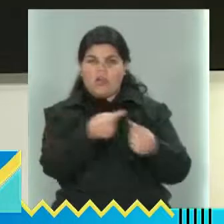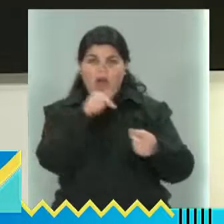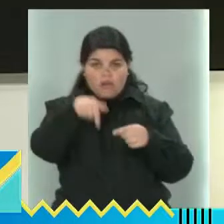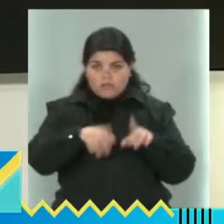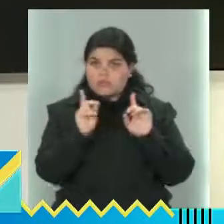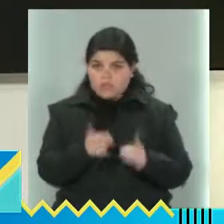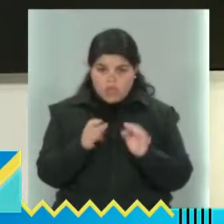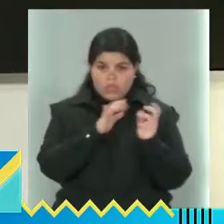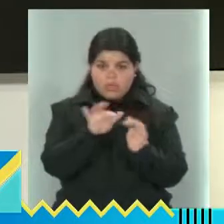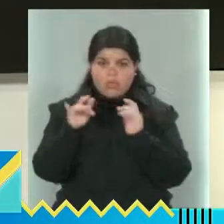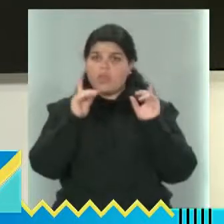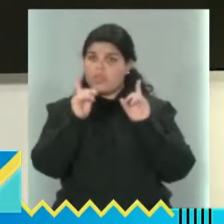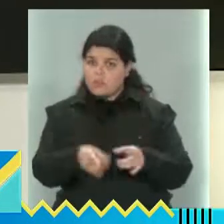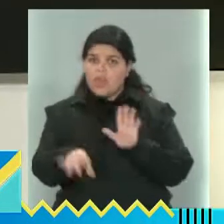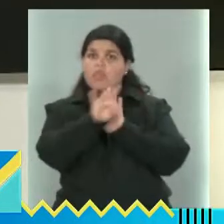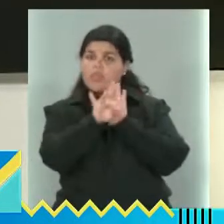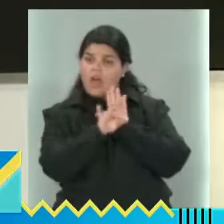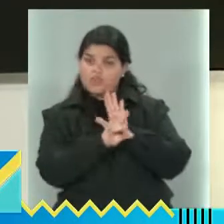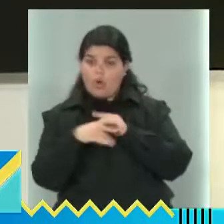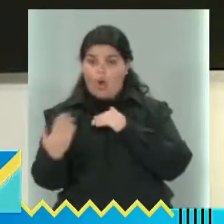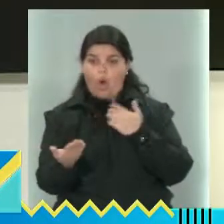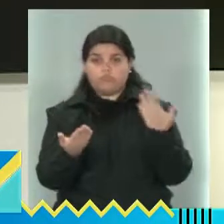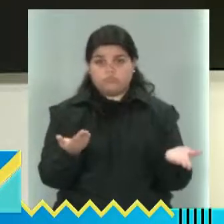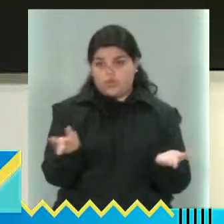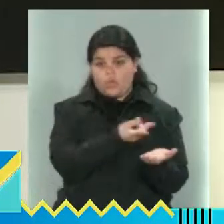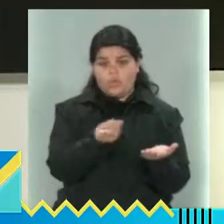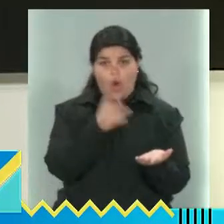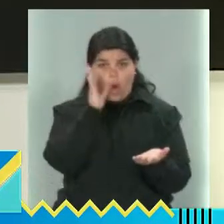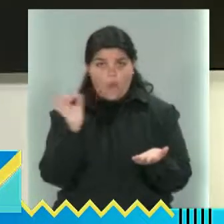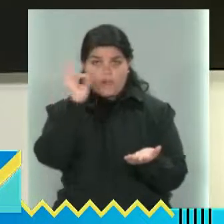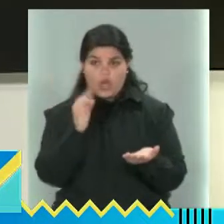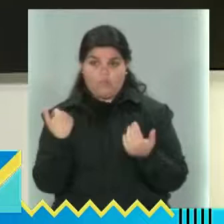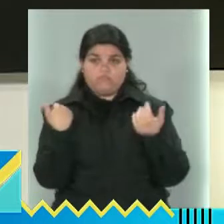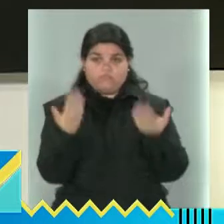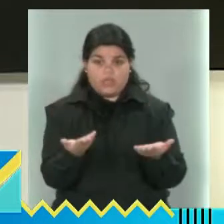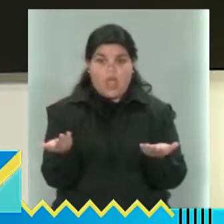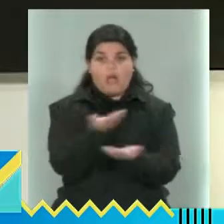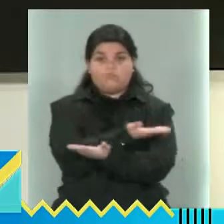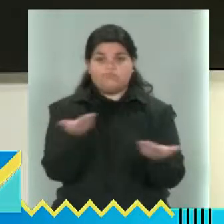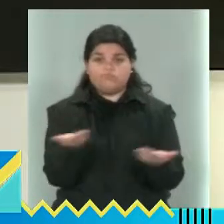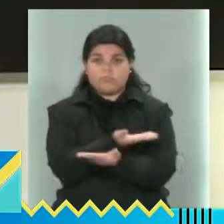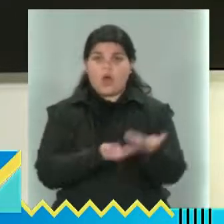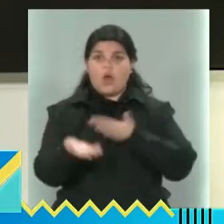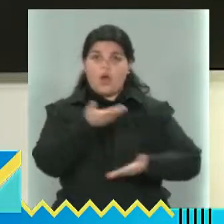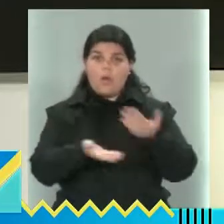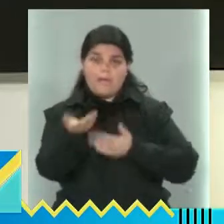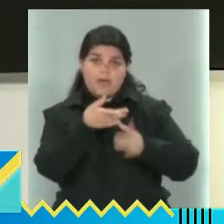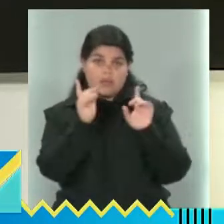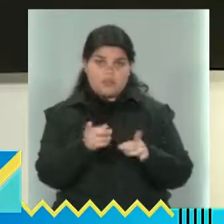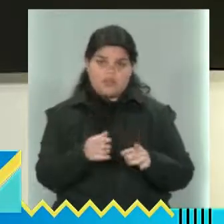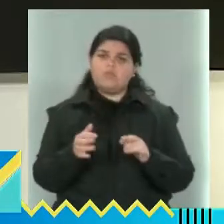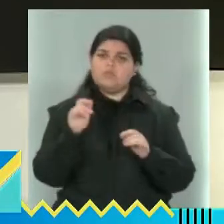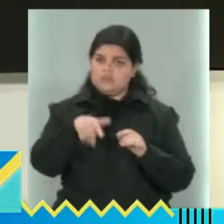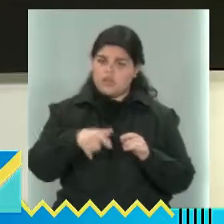¿no? Se dieron datos también de ambas posturas, de ambos lados también tuvimos eso, una charla muy interesante que se replicó mucho, que